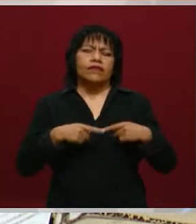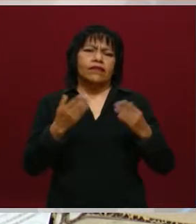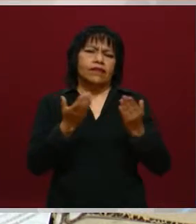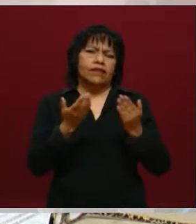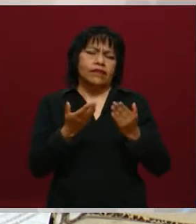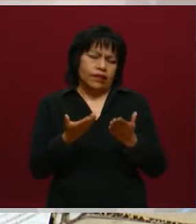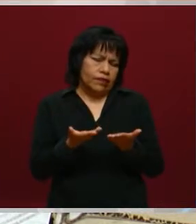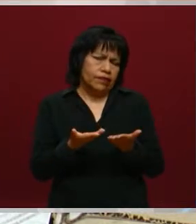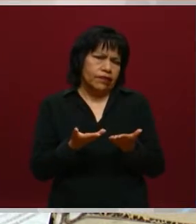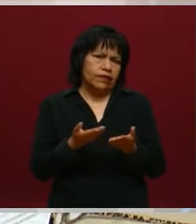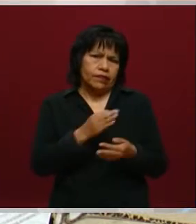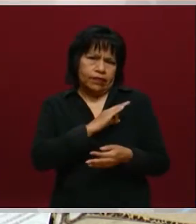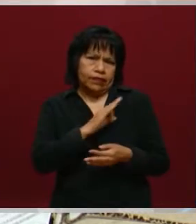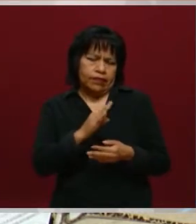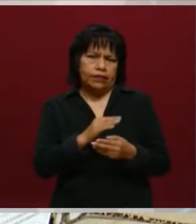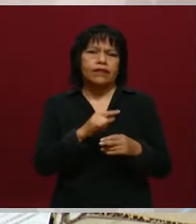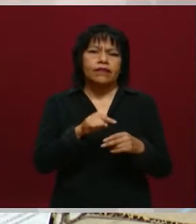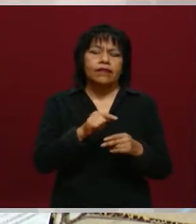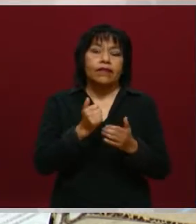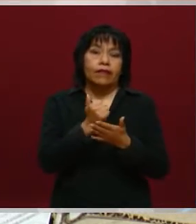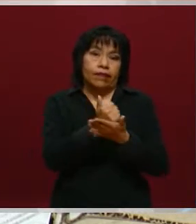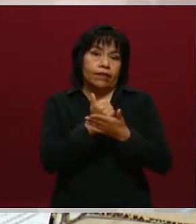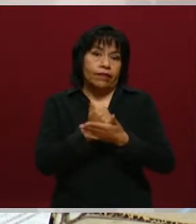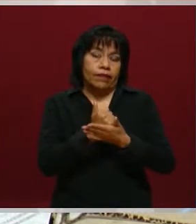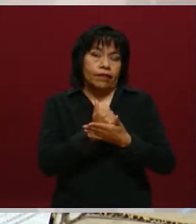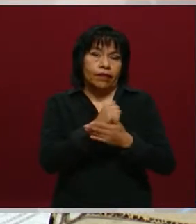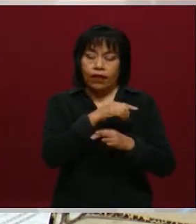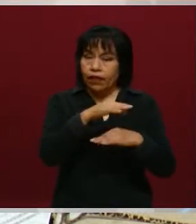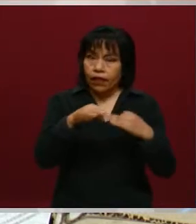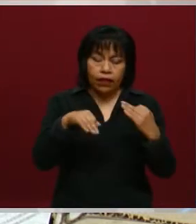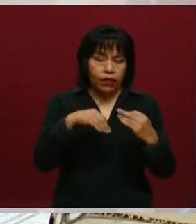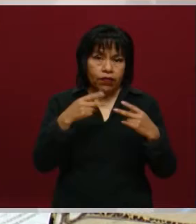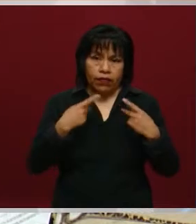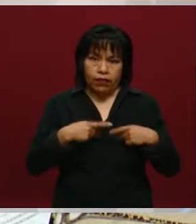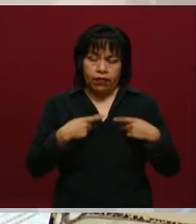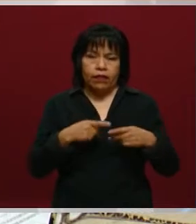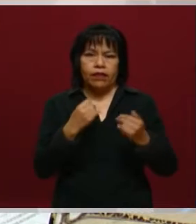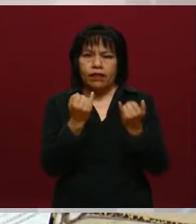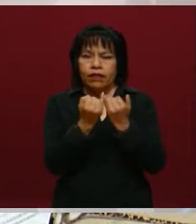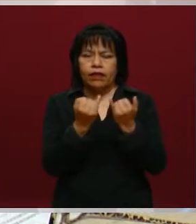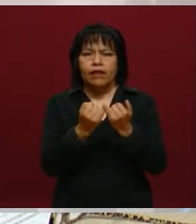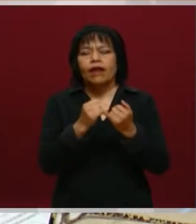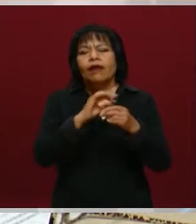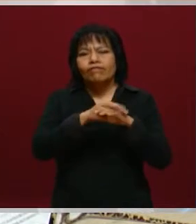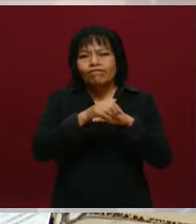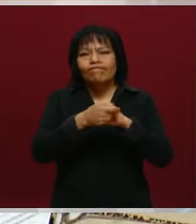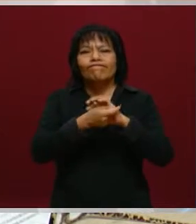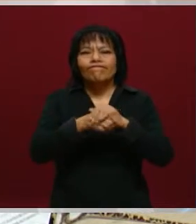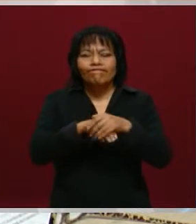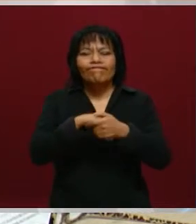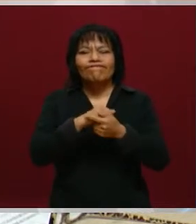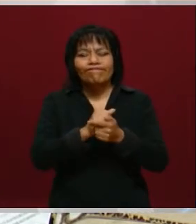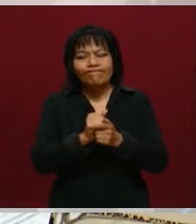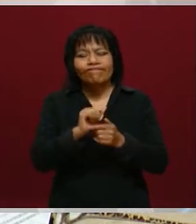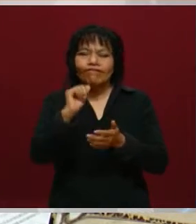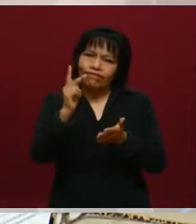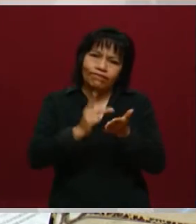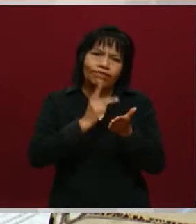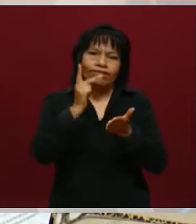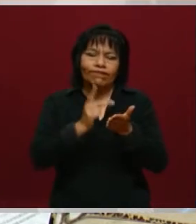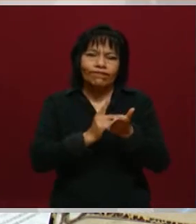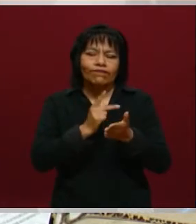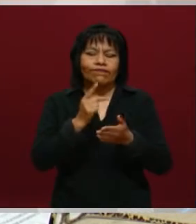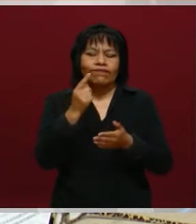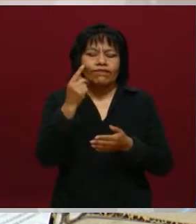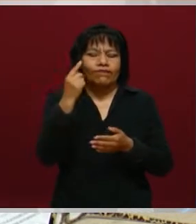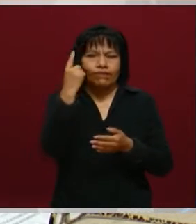que todos podemos hacer y que nos ayudan a nosotros a los que nos rodean y a todos en general lavarnos las manos frecuentemente no tocarnos la